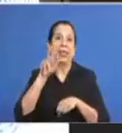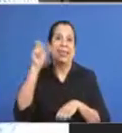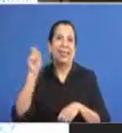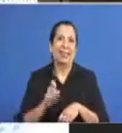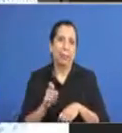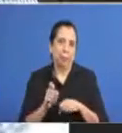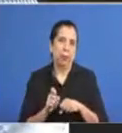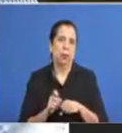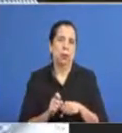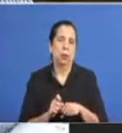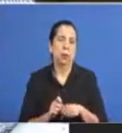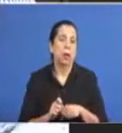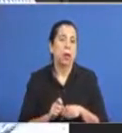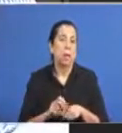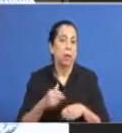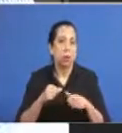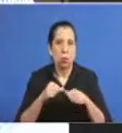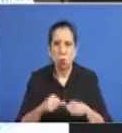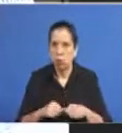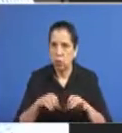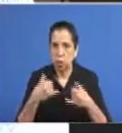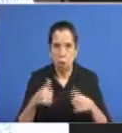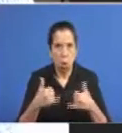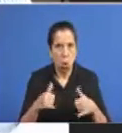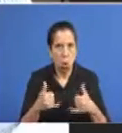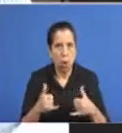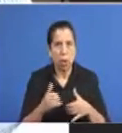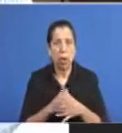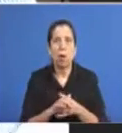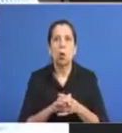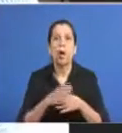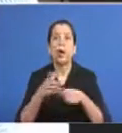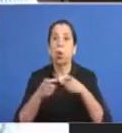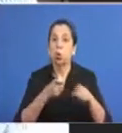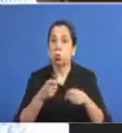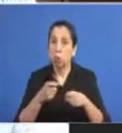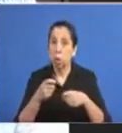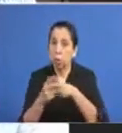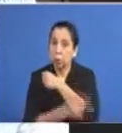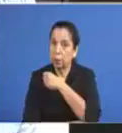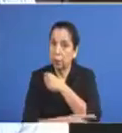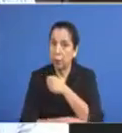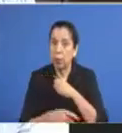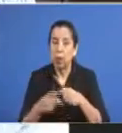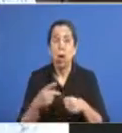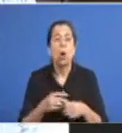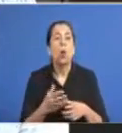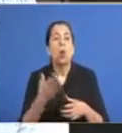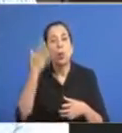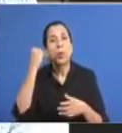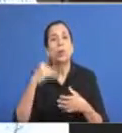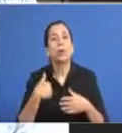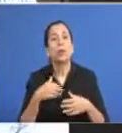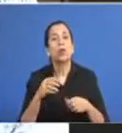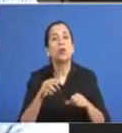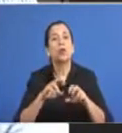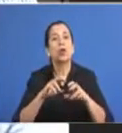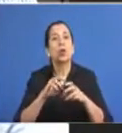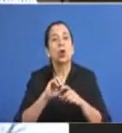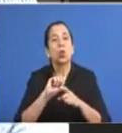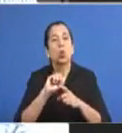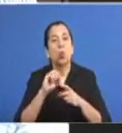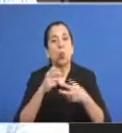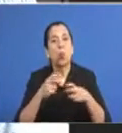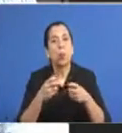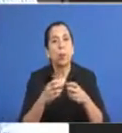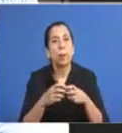caigamos en el relajo que se tiene. Necesitamos control en este país porque estamos en una etapa de, como